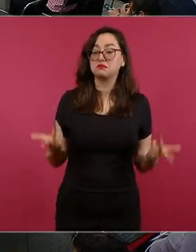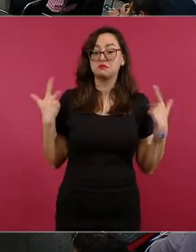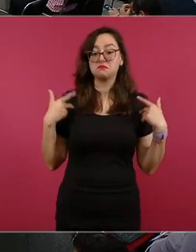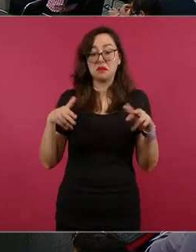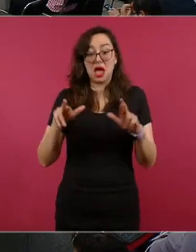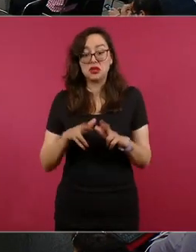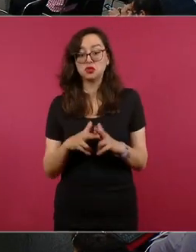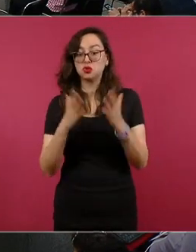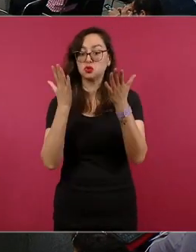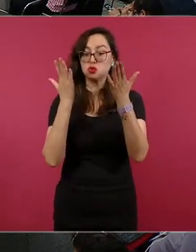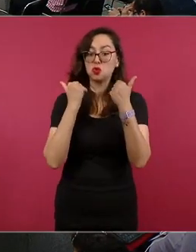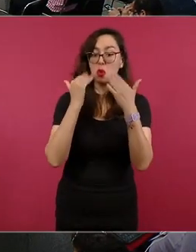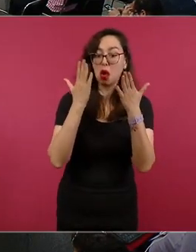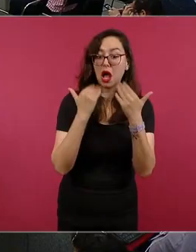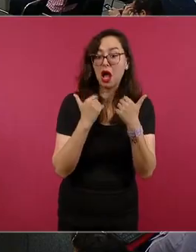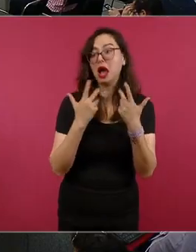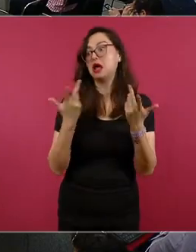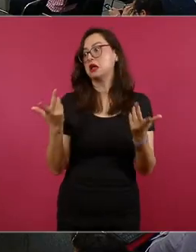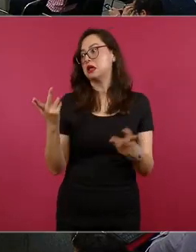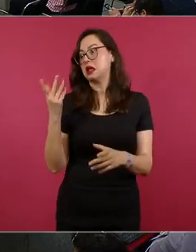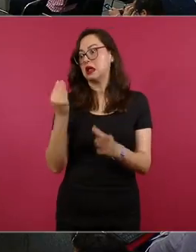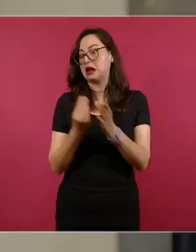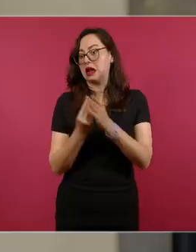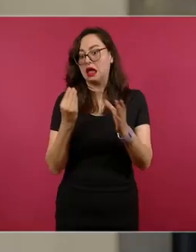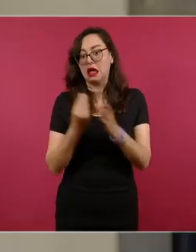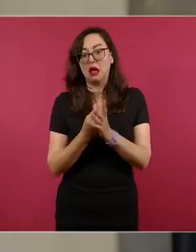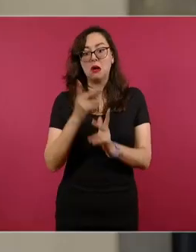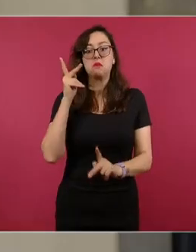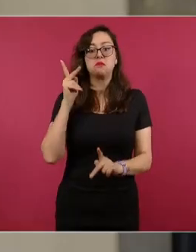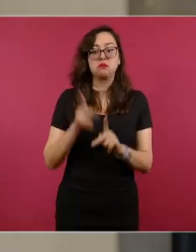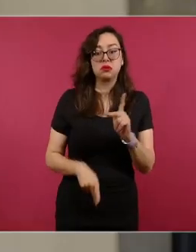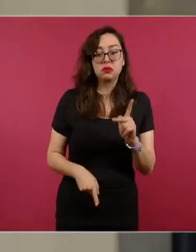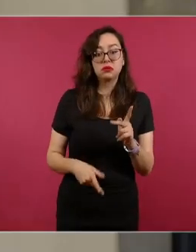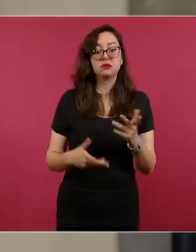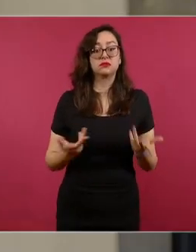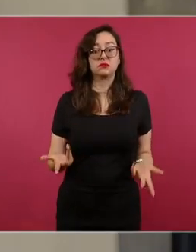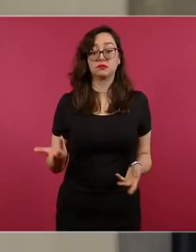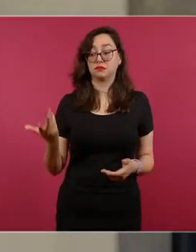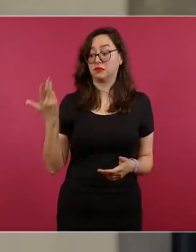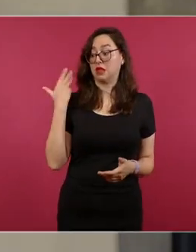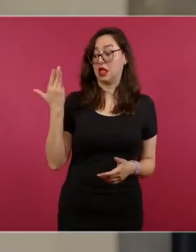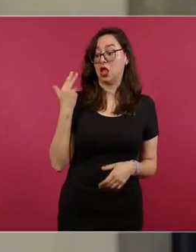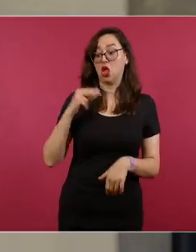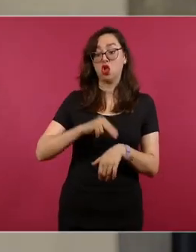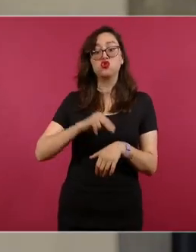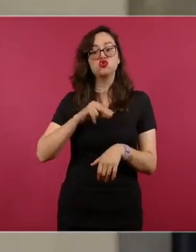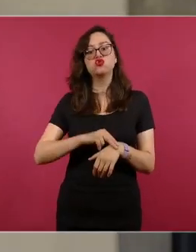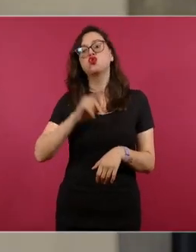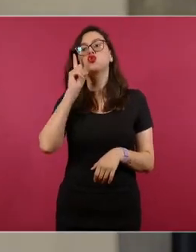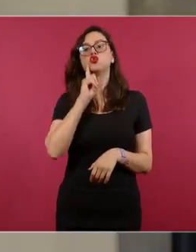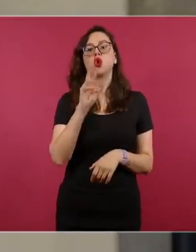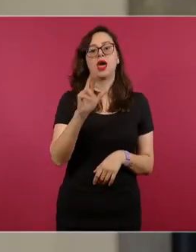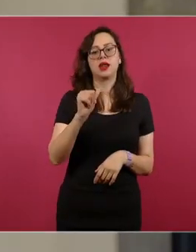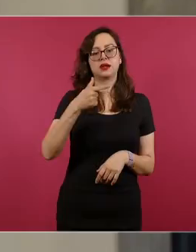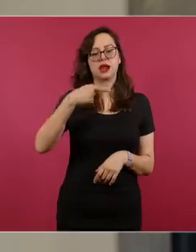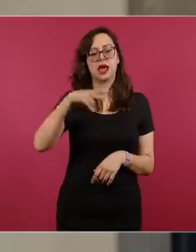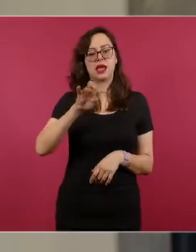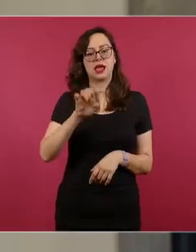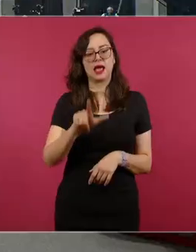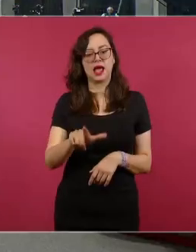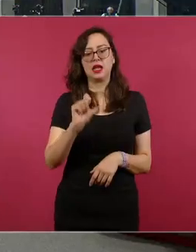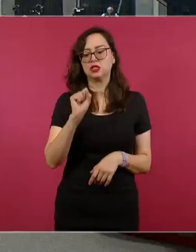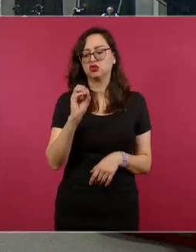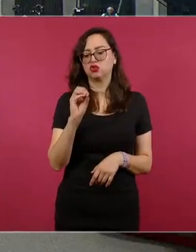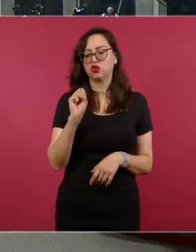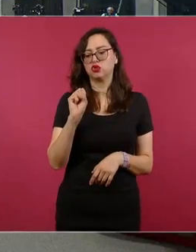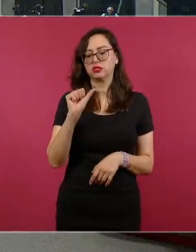condiciones precarias también. Además, las recientes visitas de la doctora Raquel Sosa han generado incertidumbre con cambios en el plan de